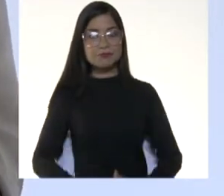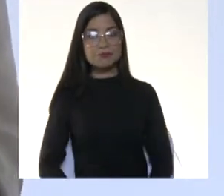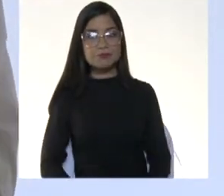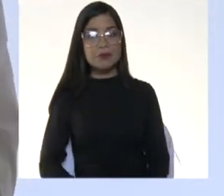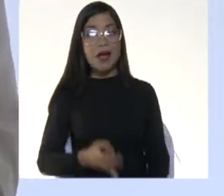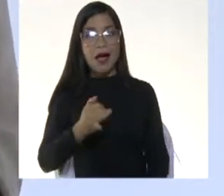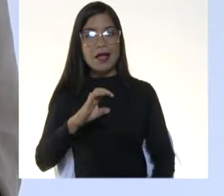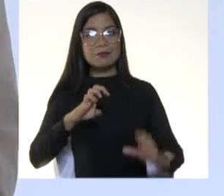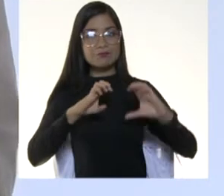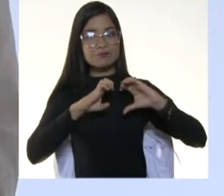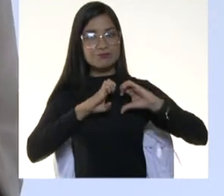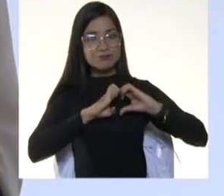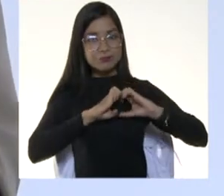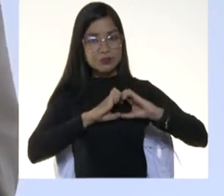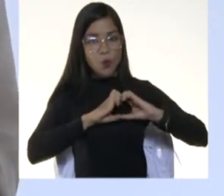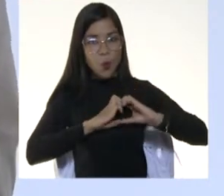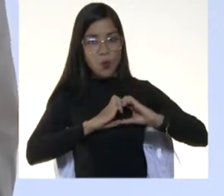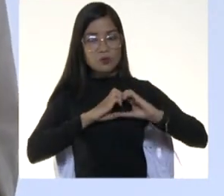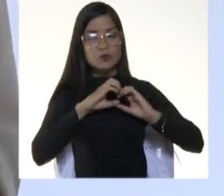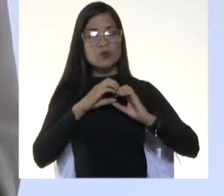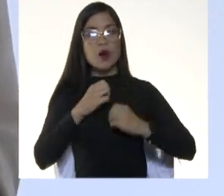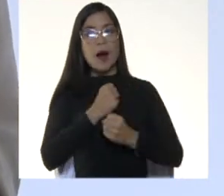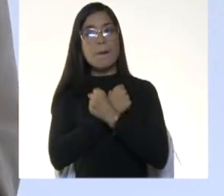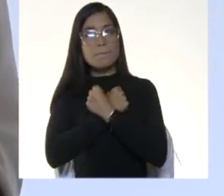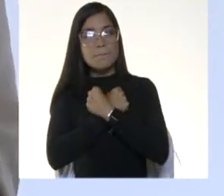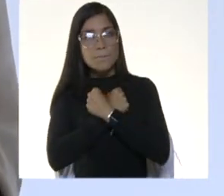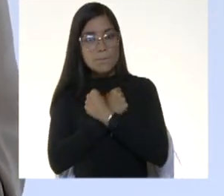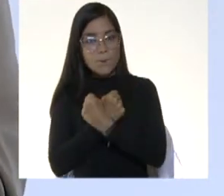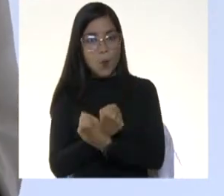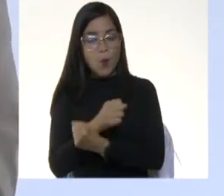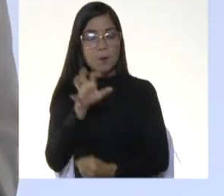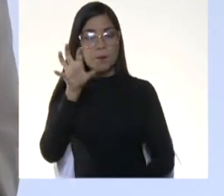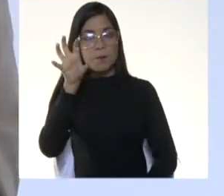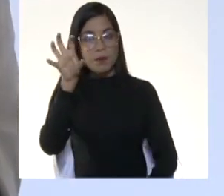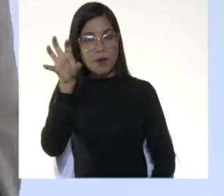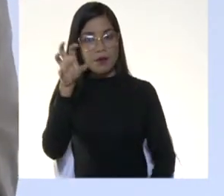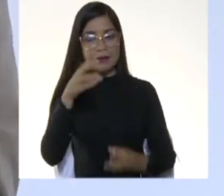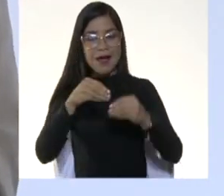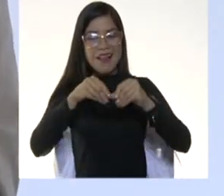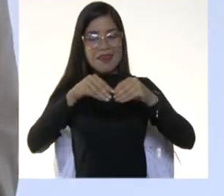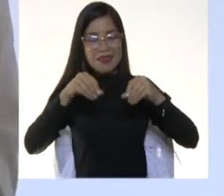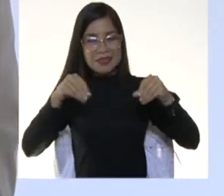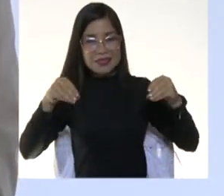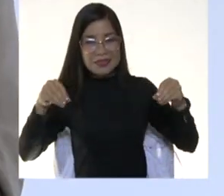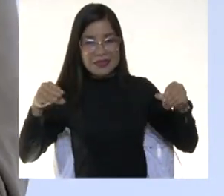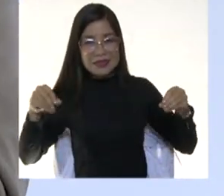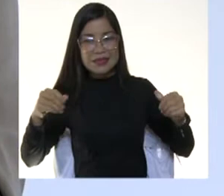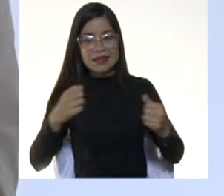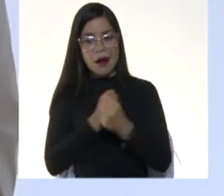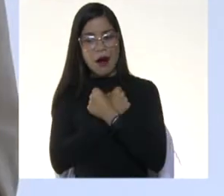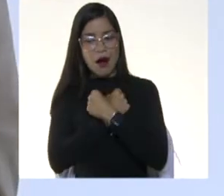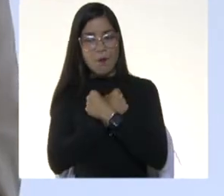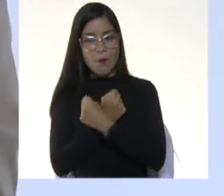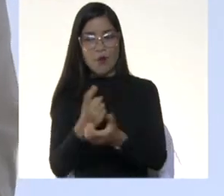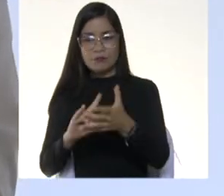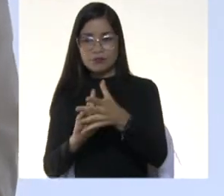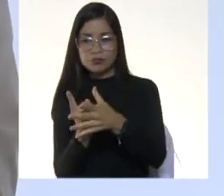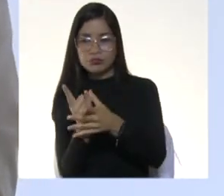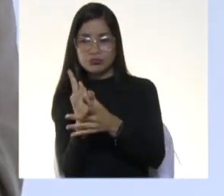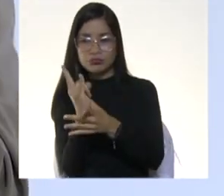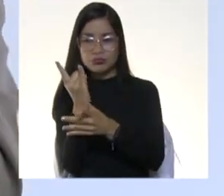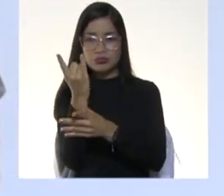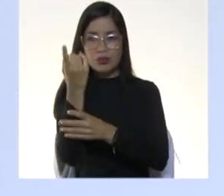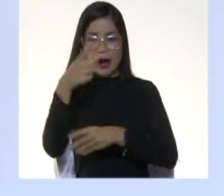corazón, amor a la tierra, amor a la patria, amor al significado de lo que es producir para no dejar sin alimentos a toda nuestra